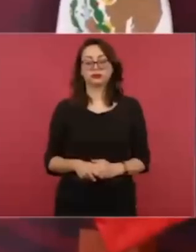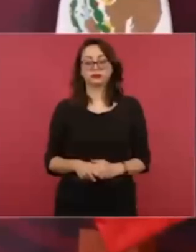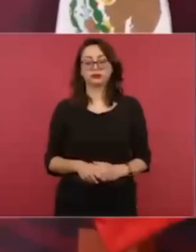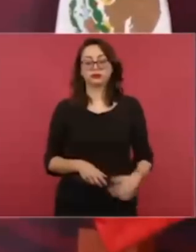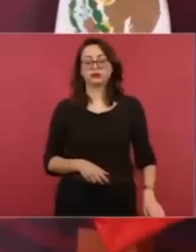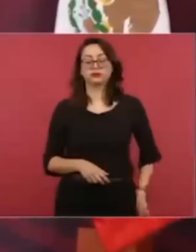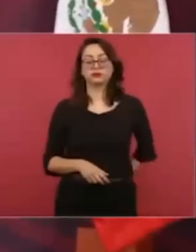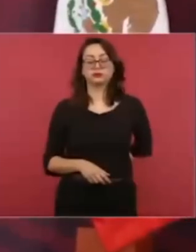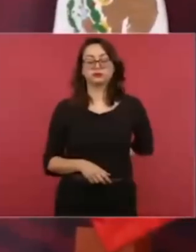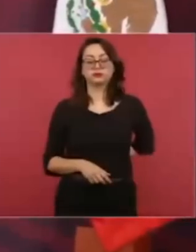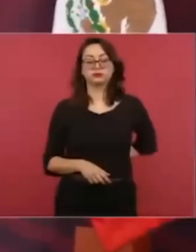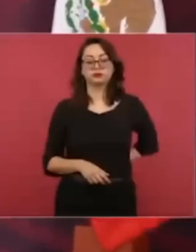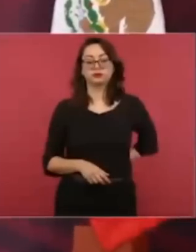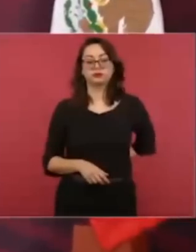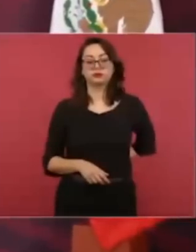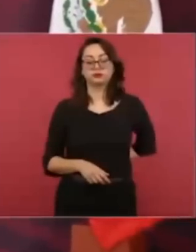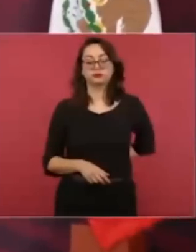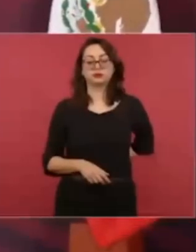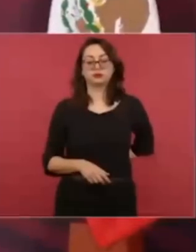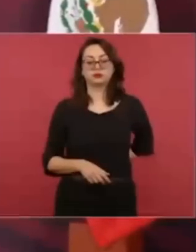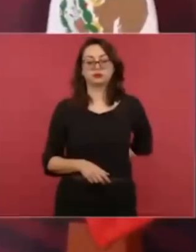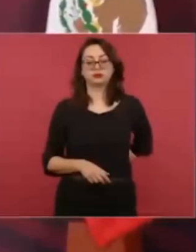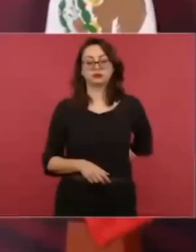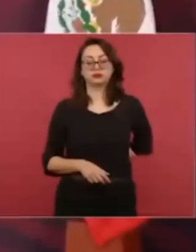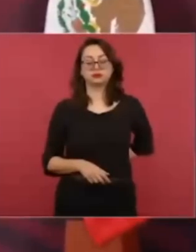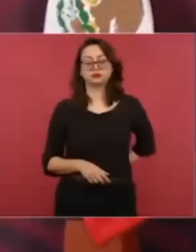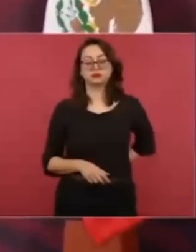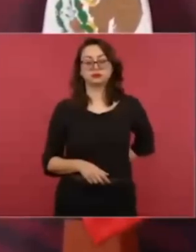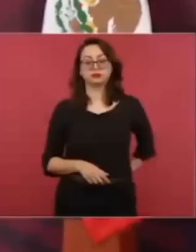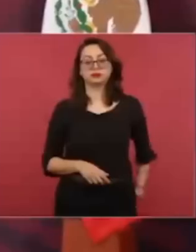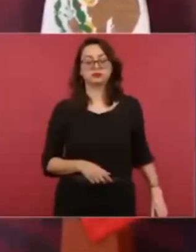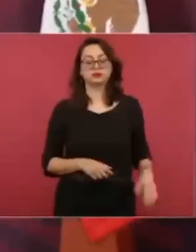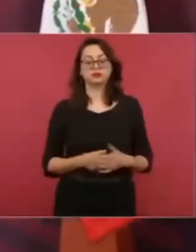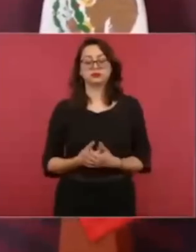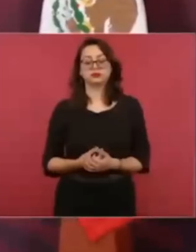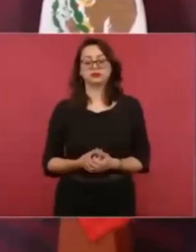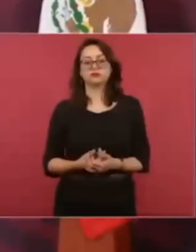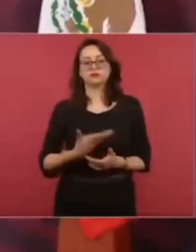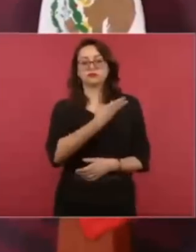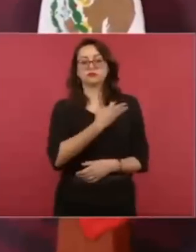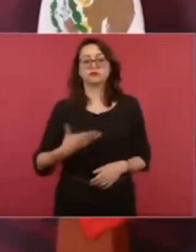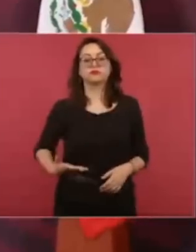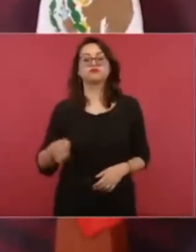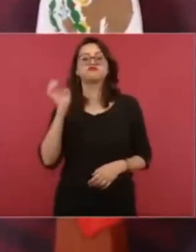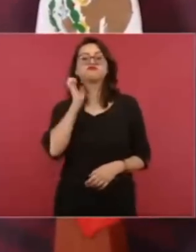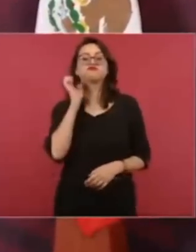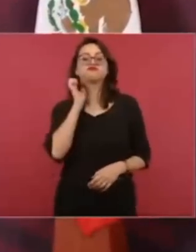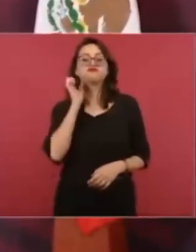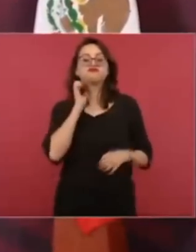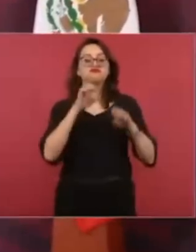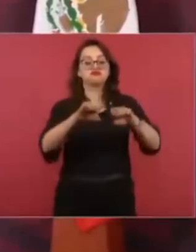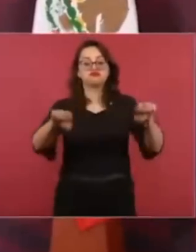representación Del gobierno Del ejecutivo Muy limitada Y